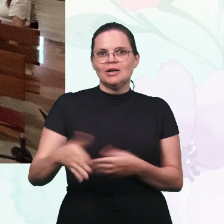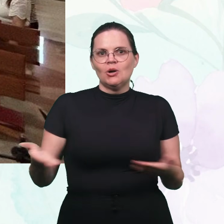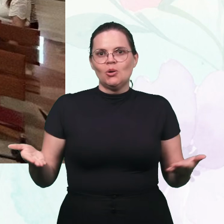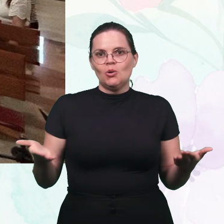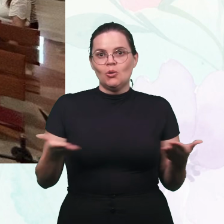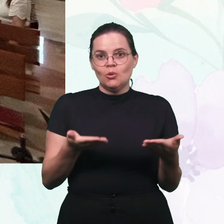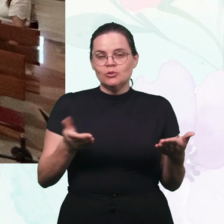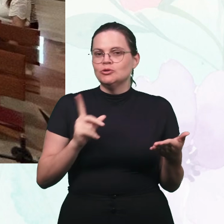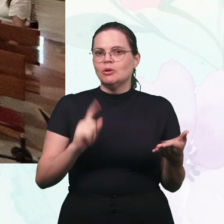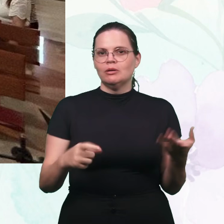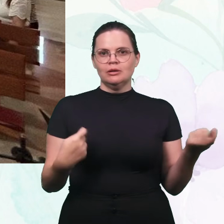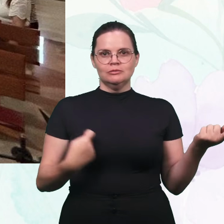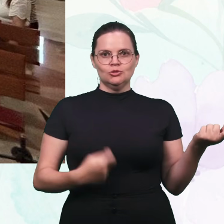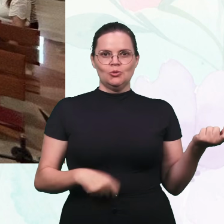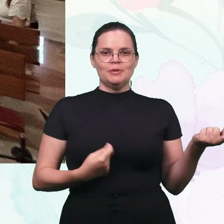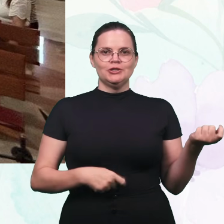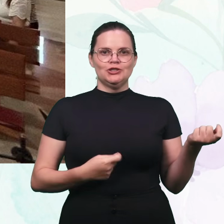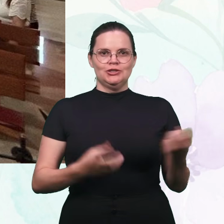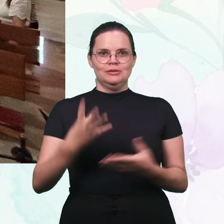en día son